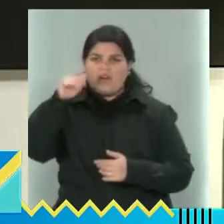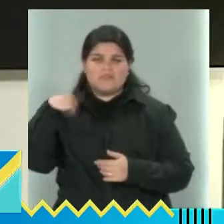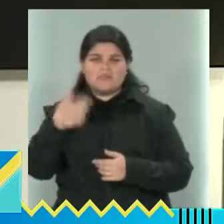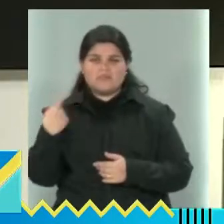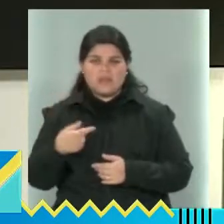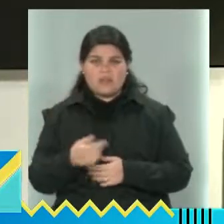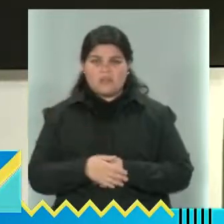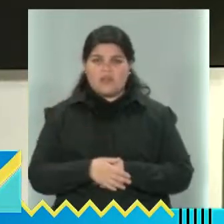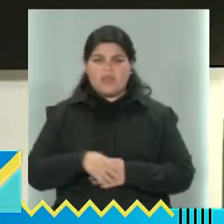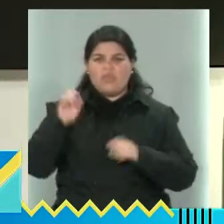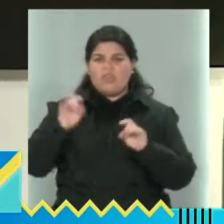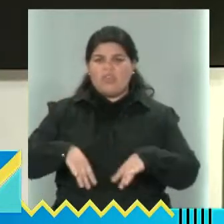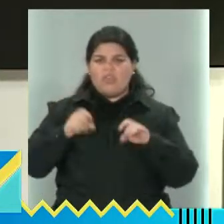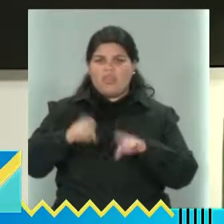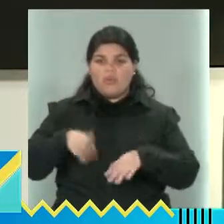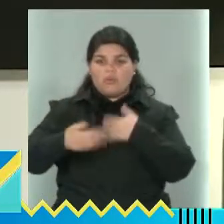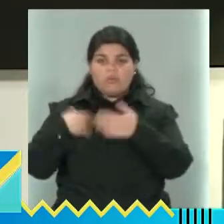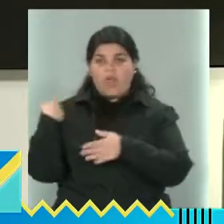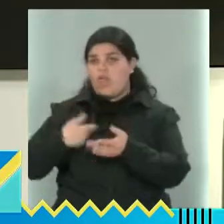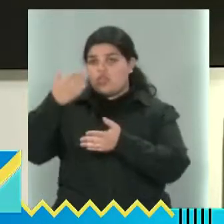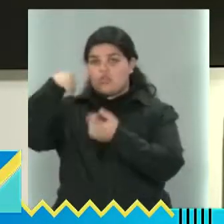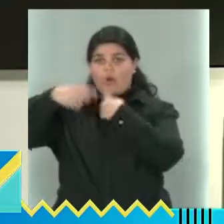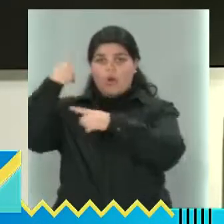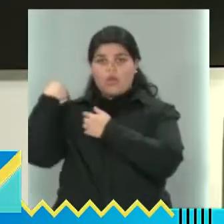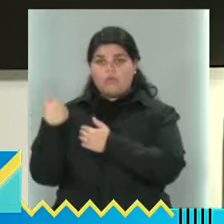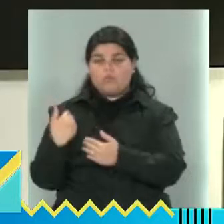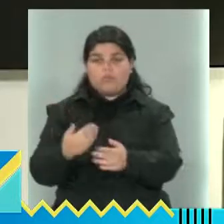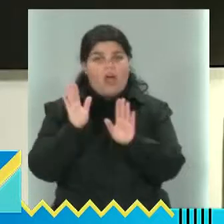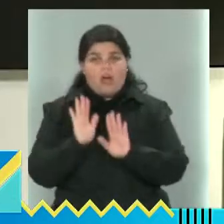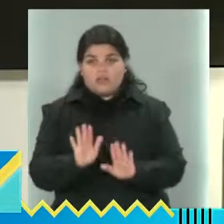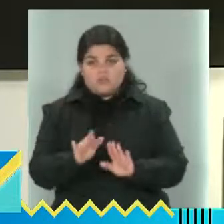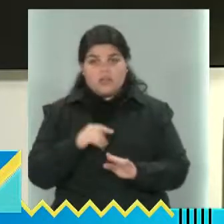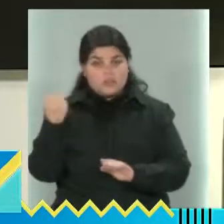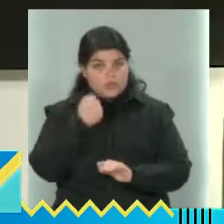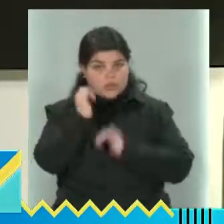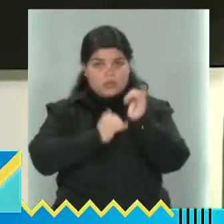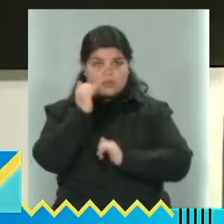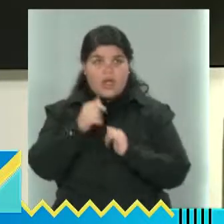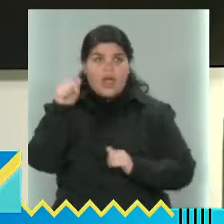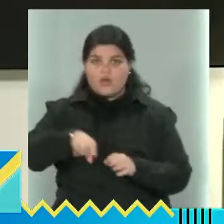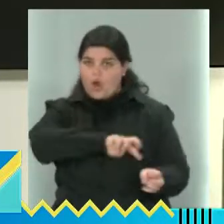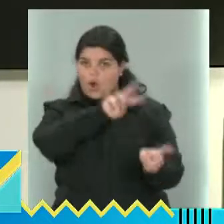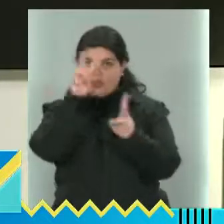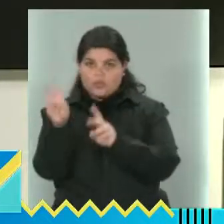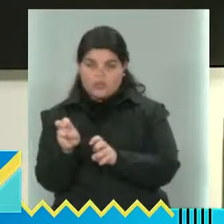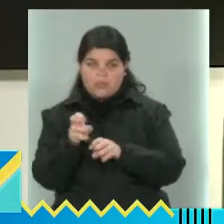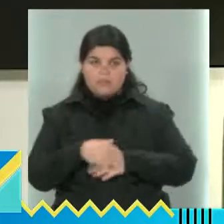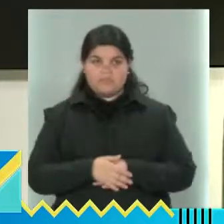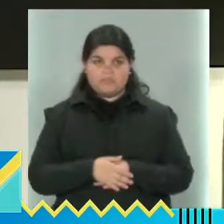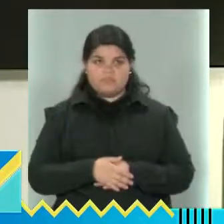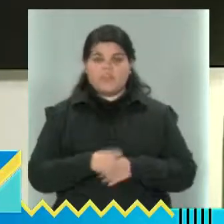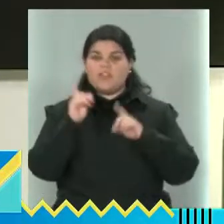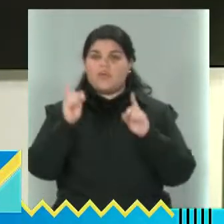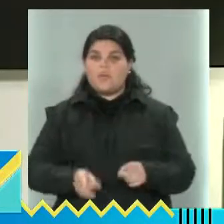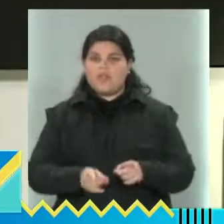que se han dado a lo largo de nuestra historia. Así que, bueno, también recalcarlo. Vamos a ir a otro tema, que si es por agenda